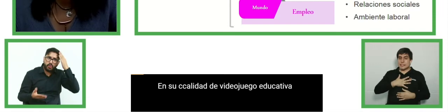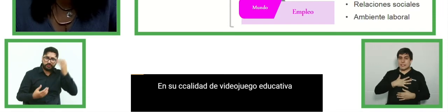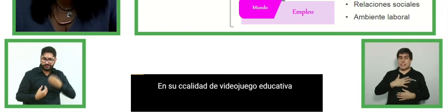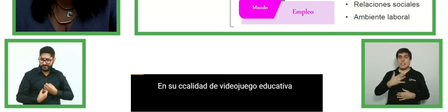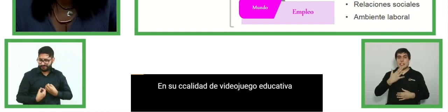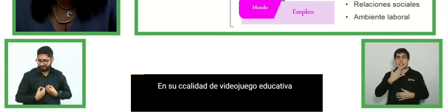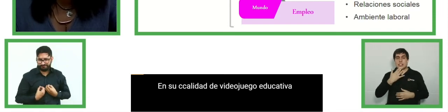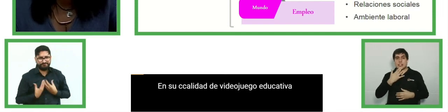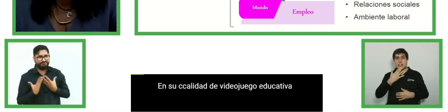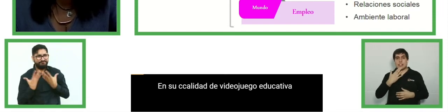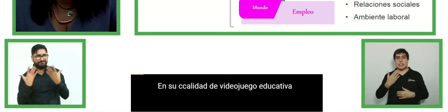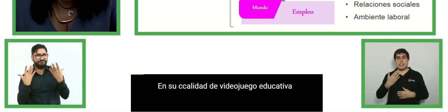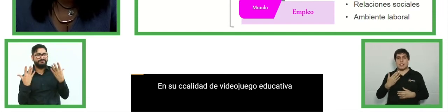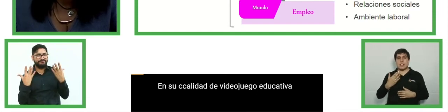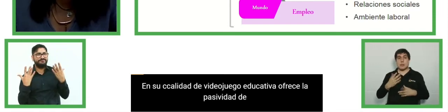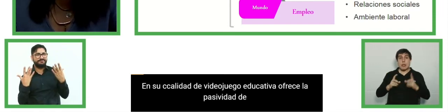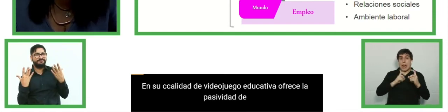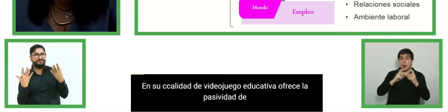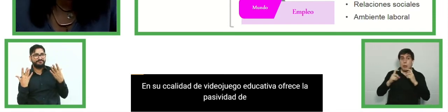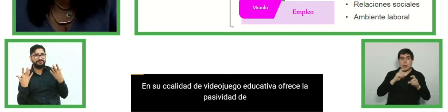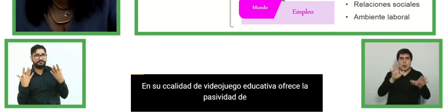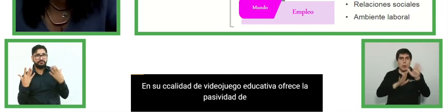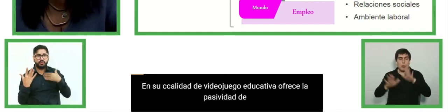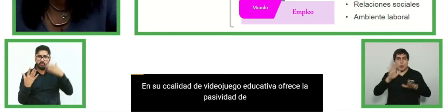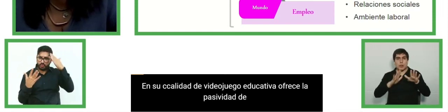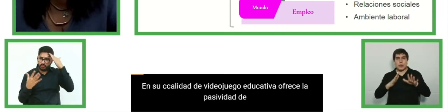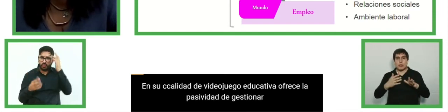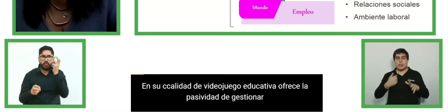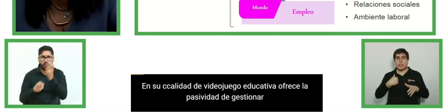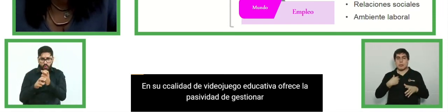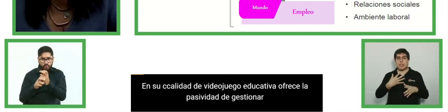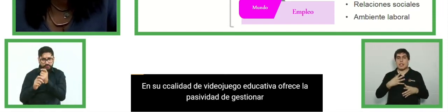a circunstancias de riesgo, controlar